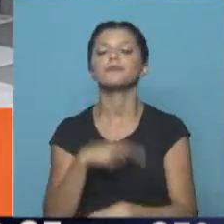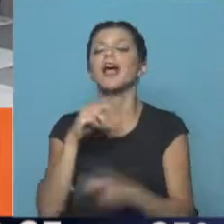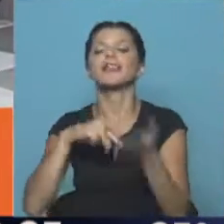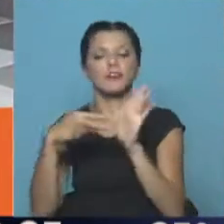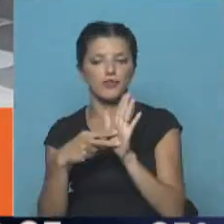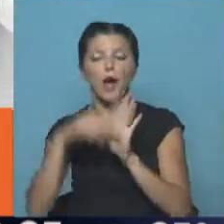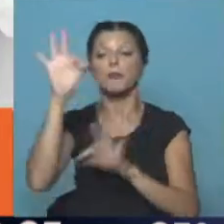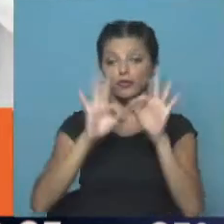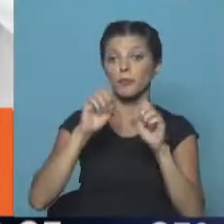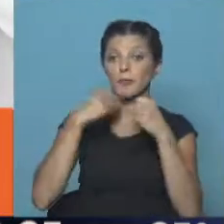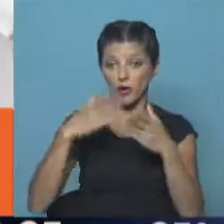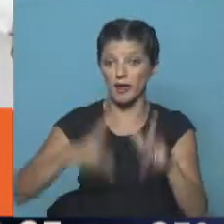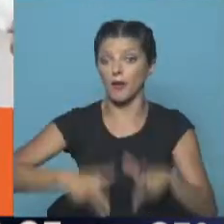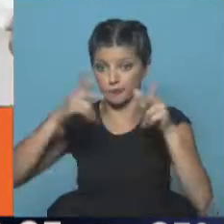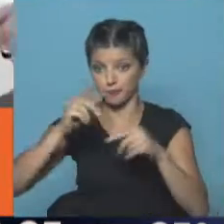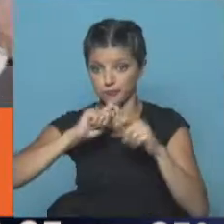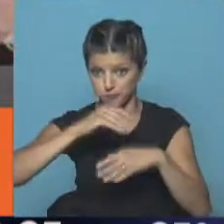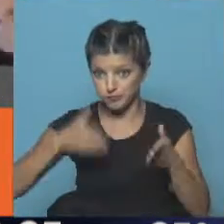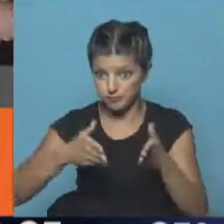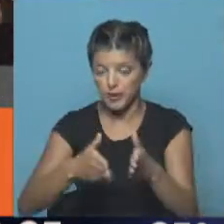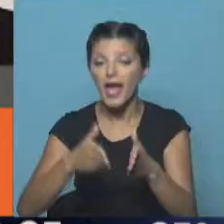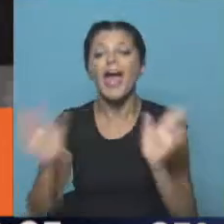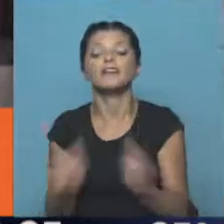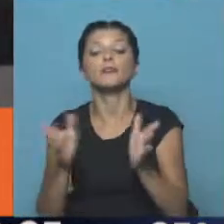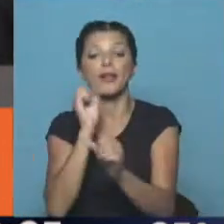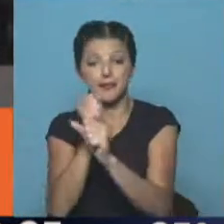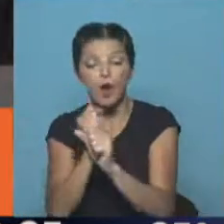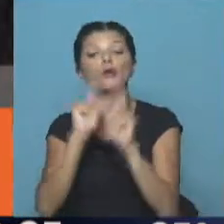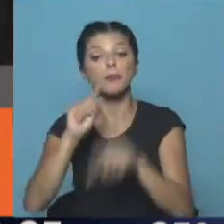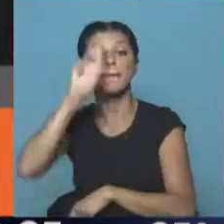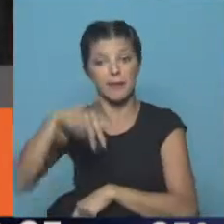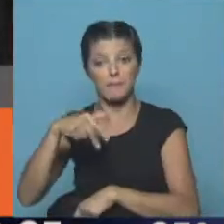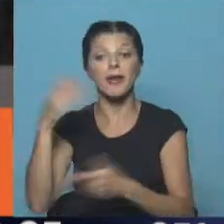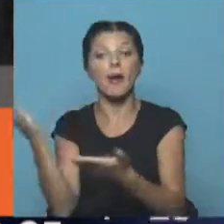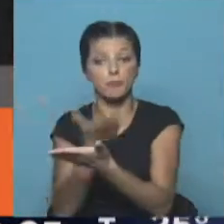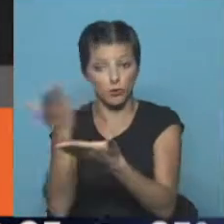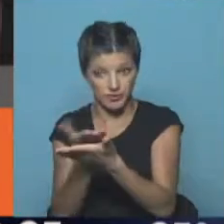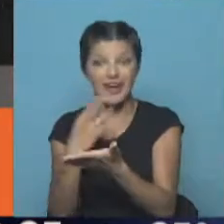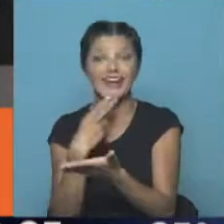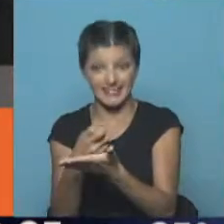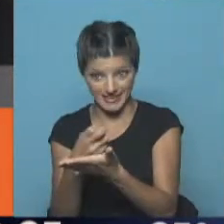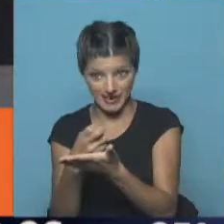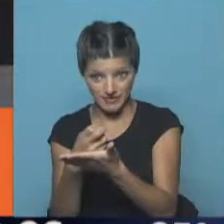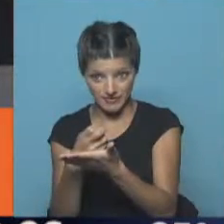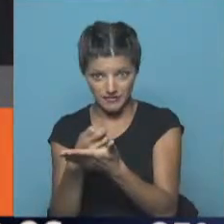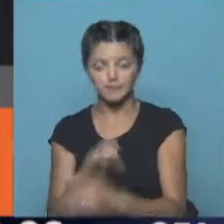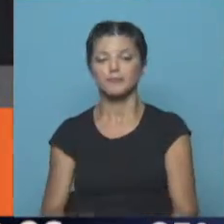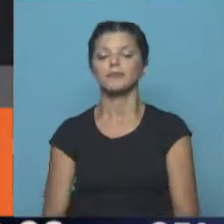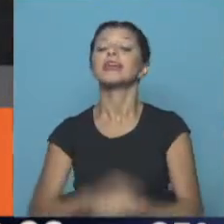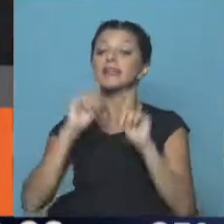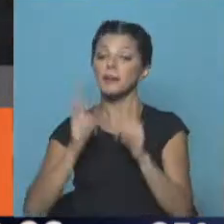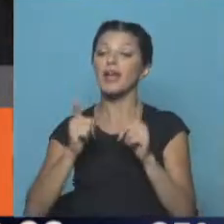mejora de la infraestructura, de estímulo al empleo, además de planes para impulsar la producción de energía convencional y eólica, y